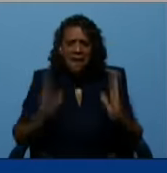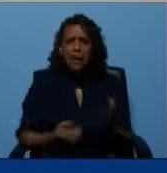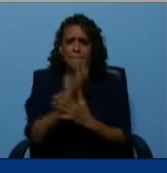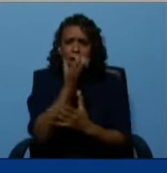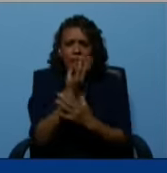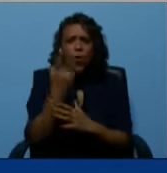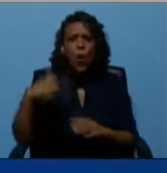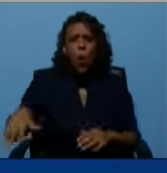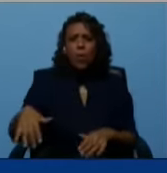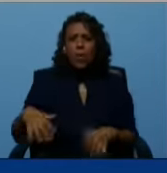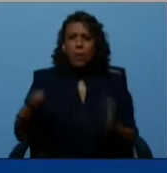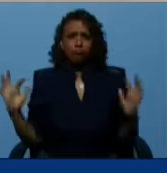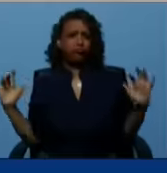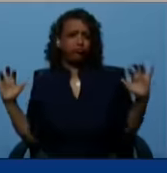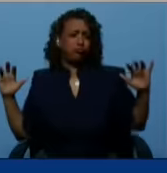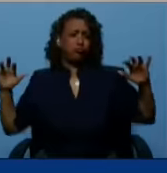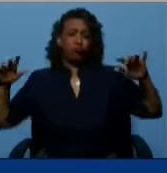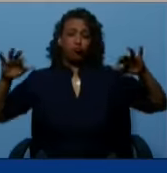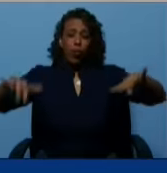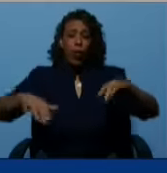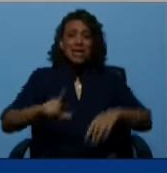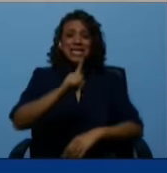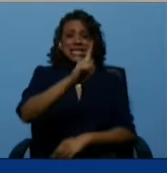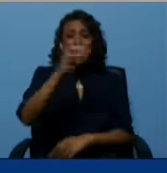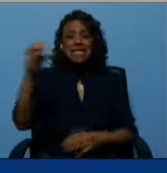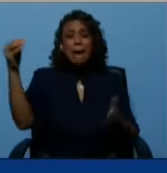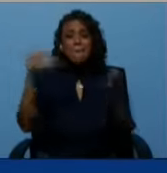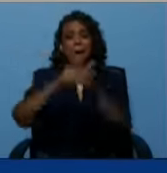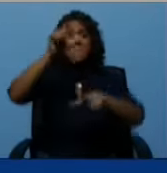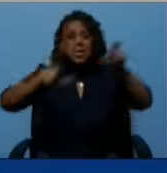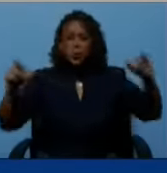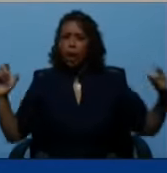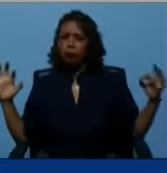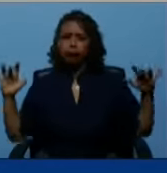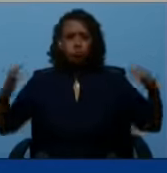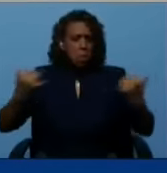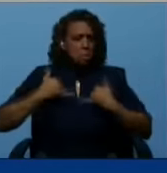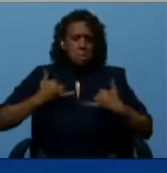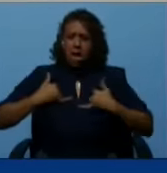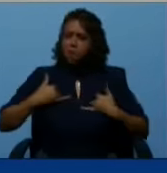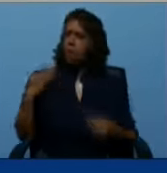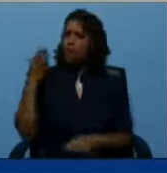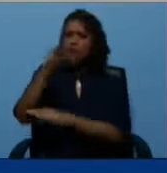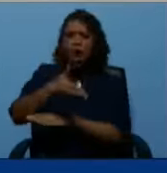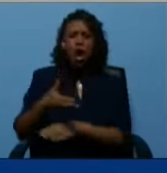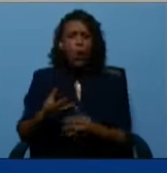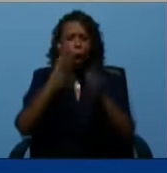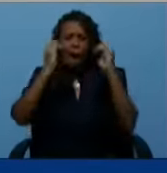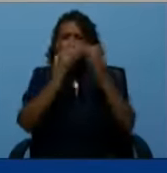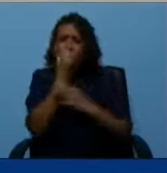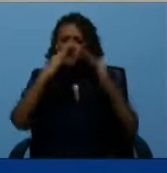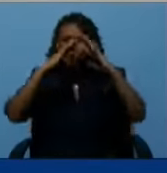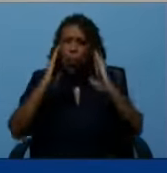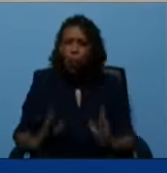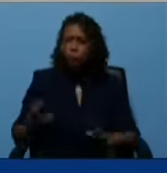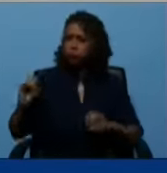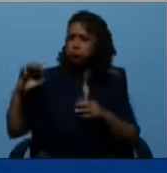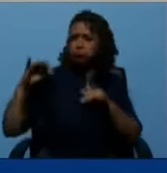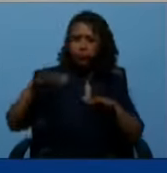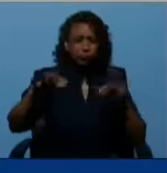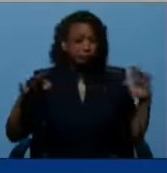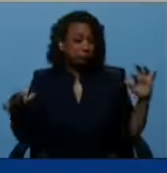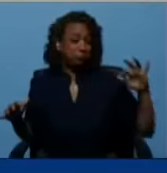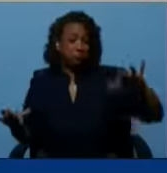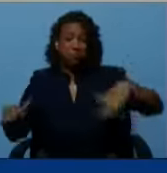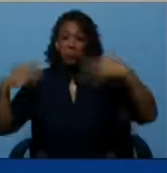llegaron miles, como más de 100.000 personas que se autoconvocaron. Gigantesca la movilización, pero